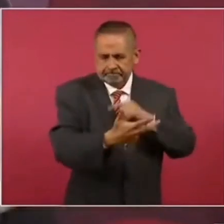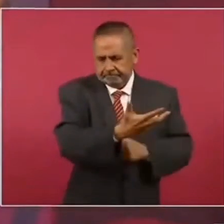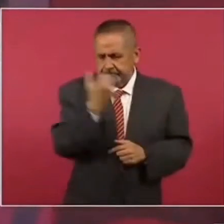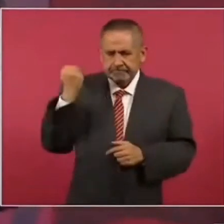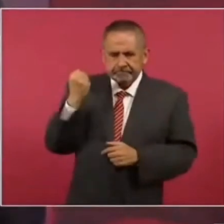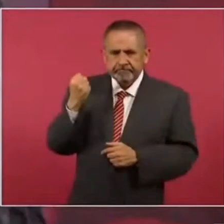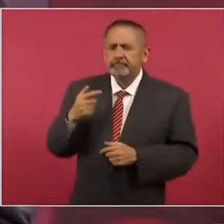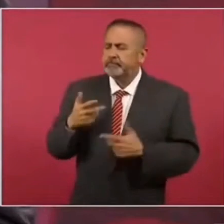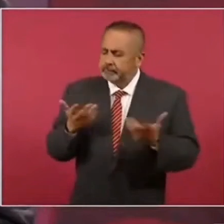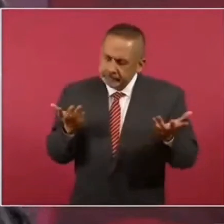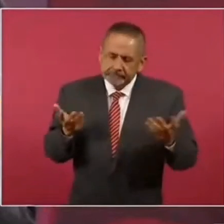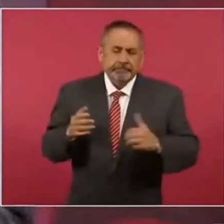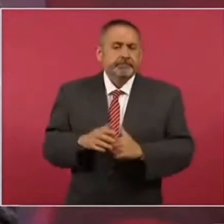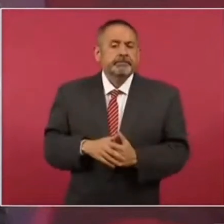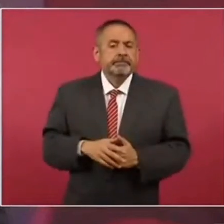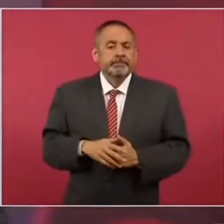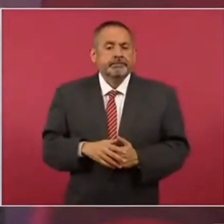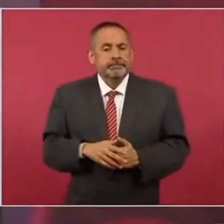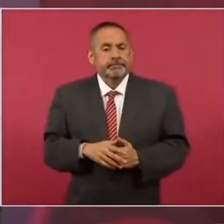se